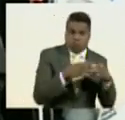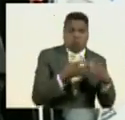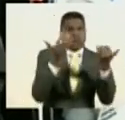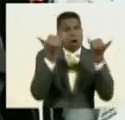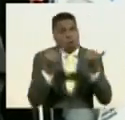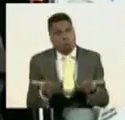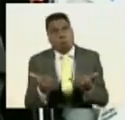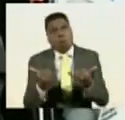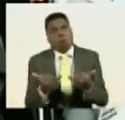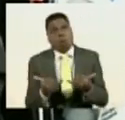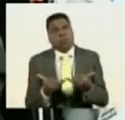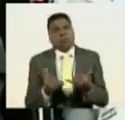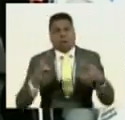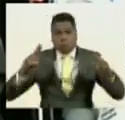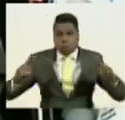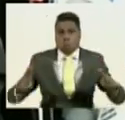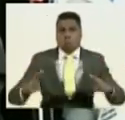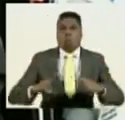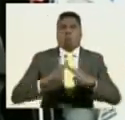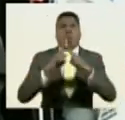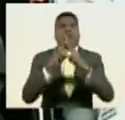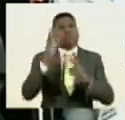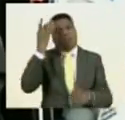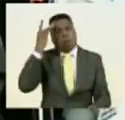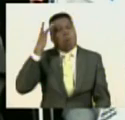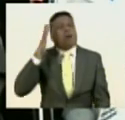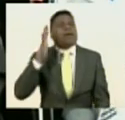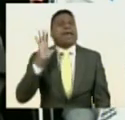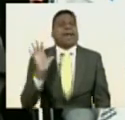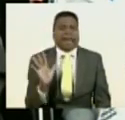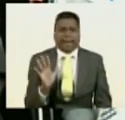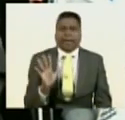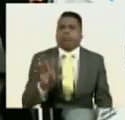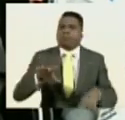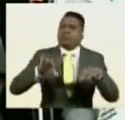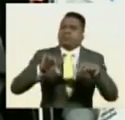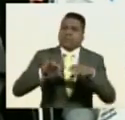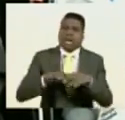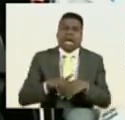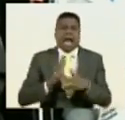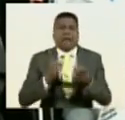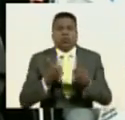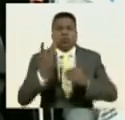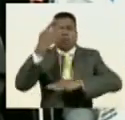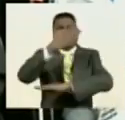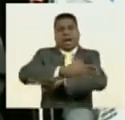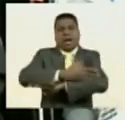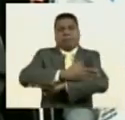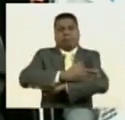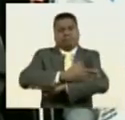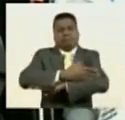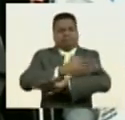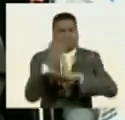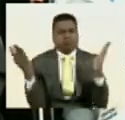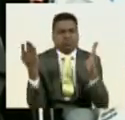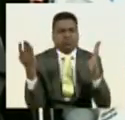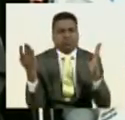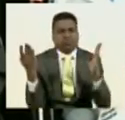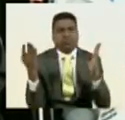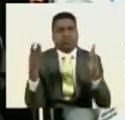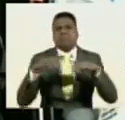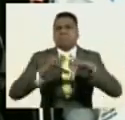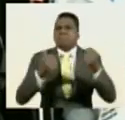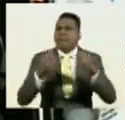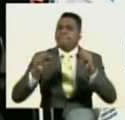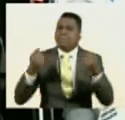hoy ha sido un encuentro que creo que rompe algunas barreras que se oponen al